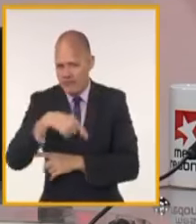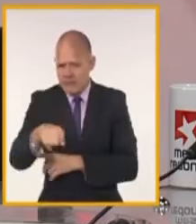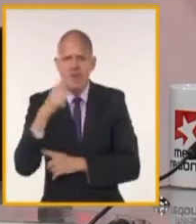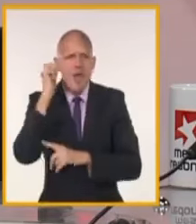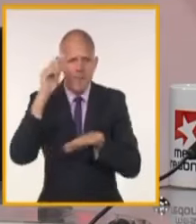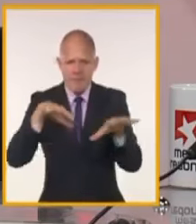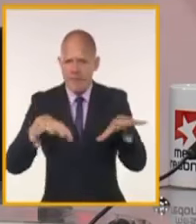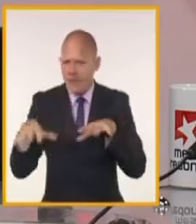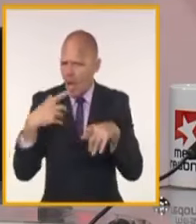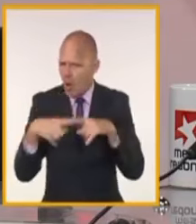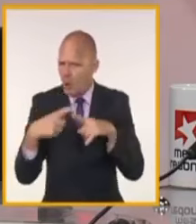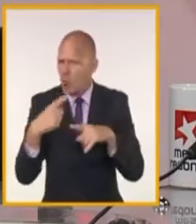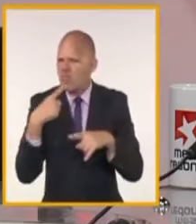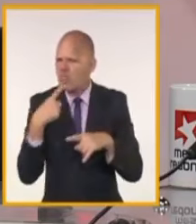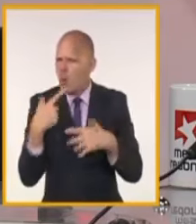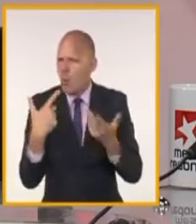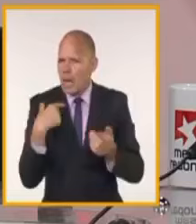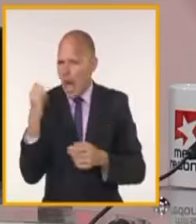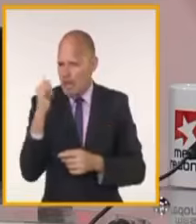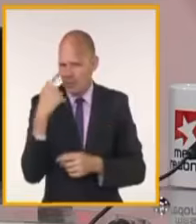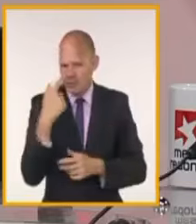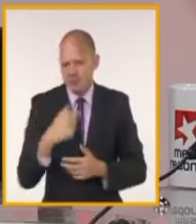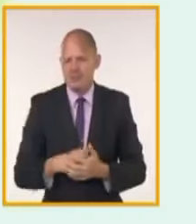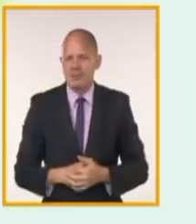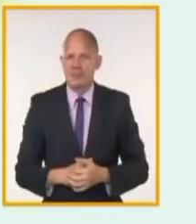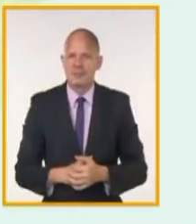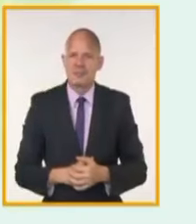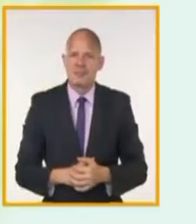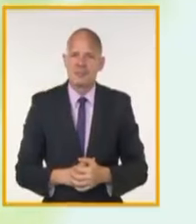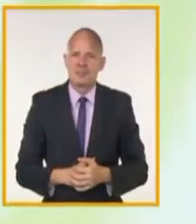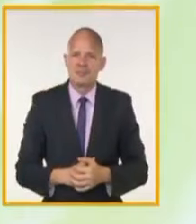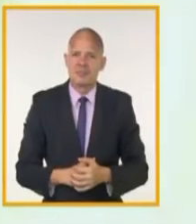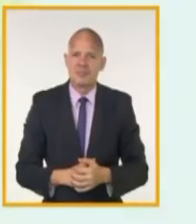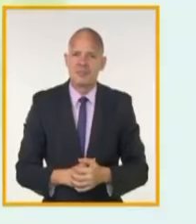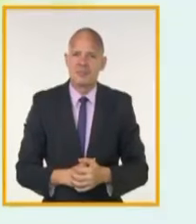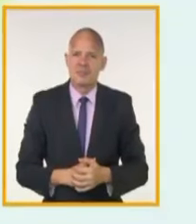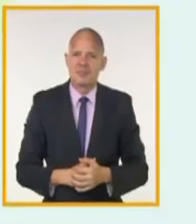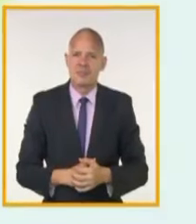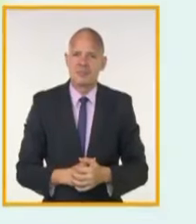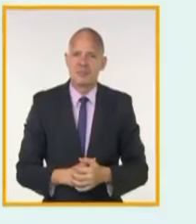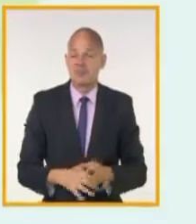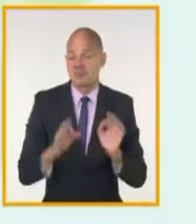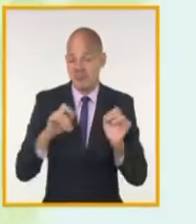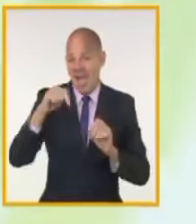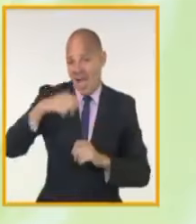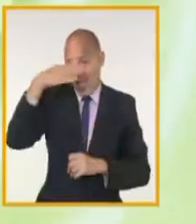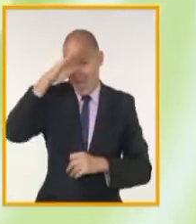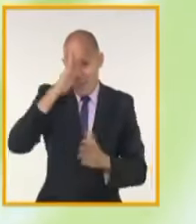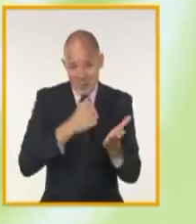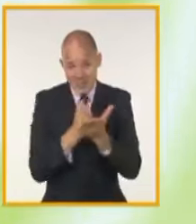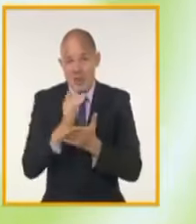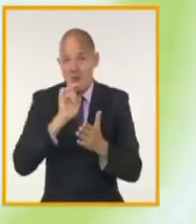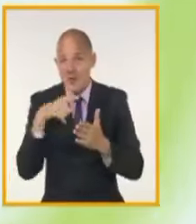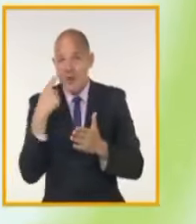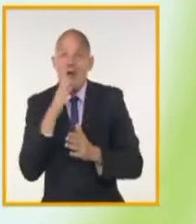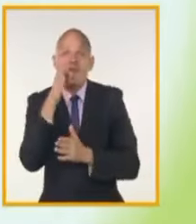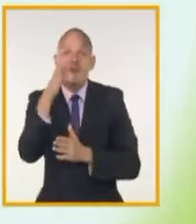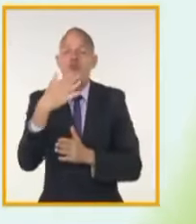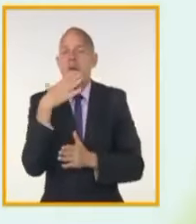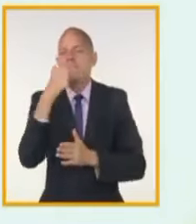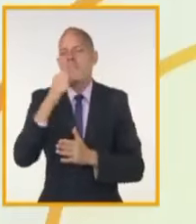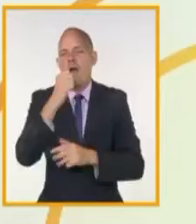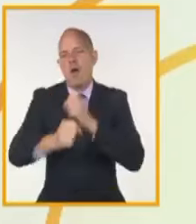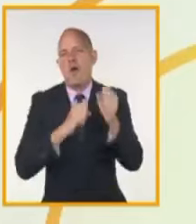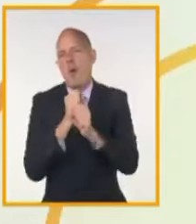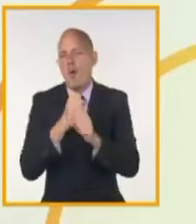que es internacional vamos a verlo y me cuenta Cuba avanza hacia un futuro sostenible con la tercera edición de la feria